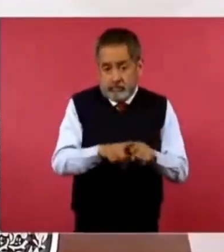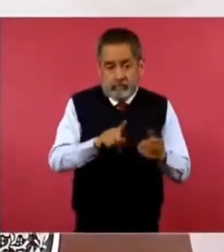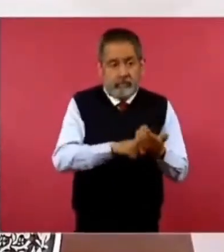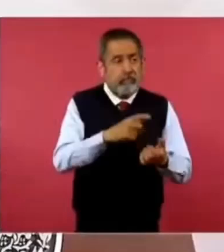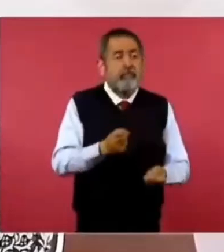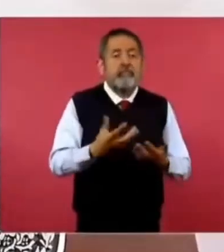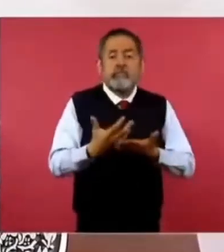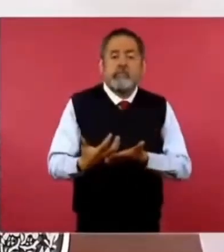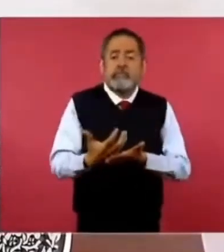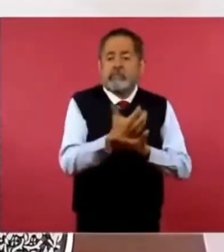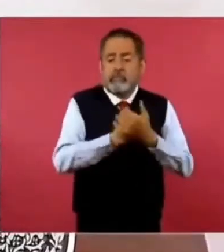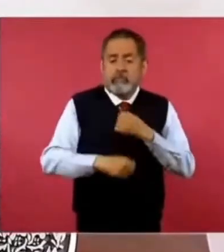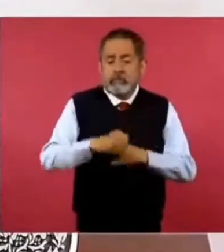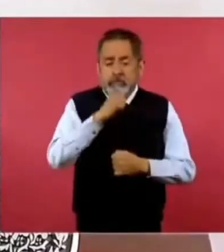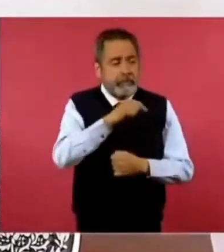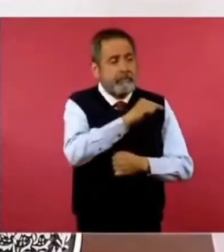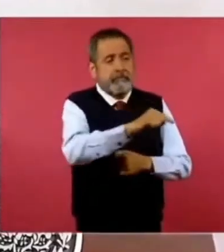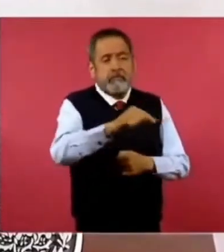cuánto ganan.